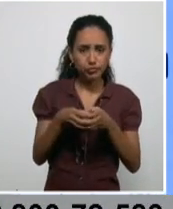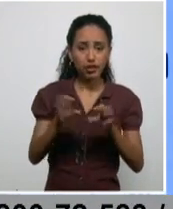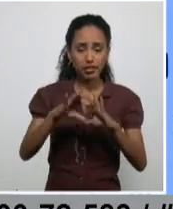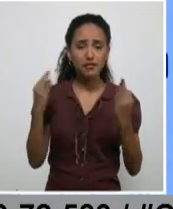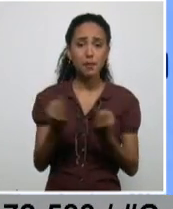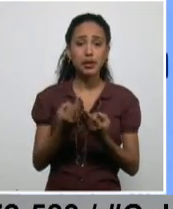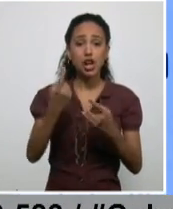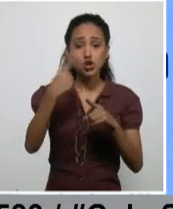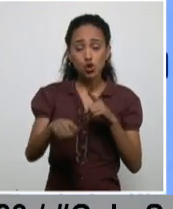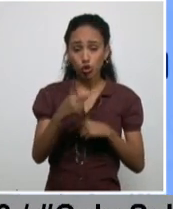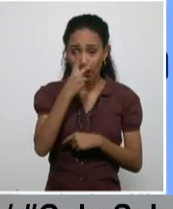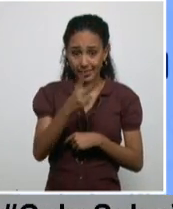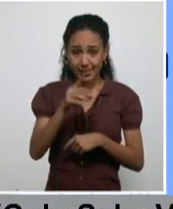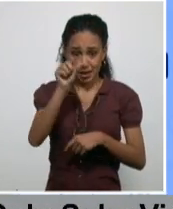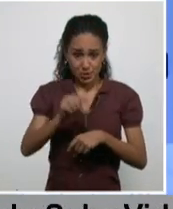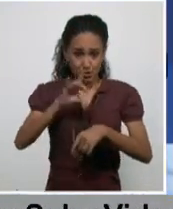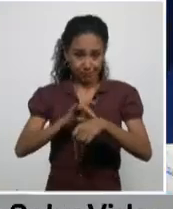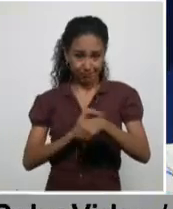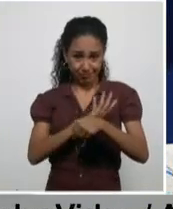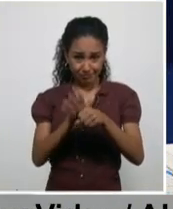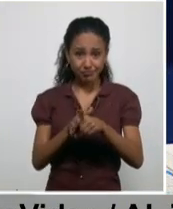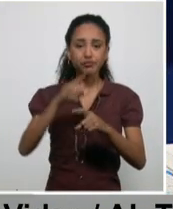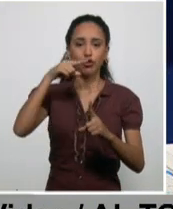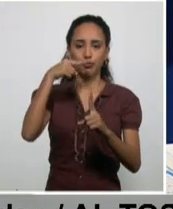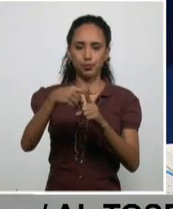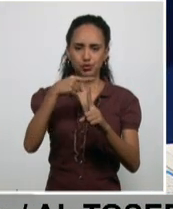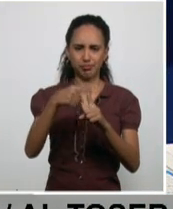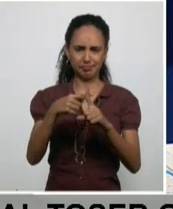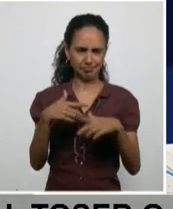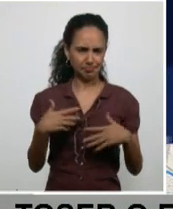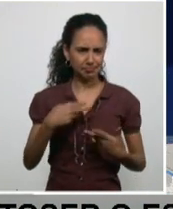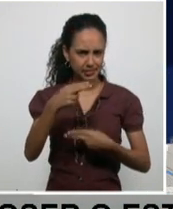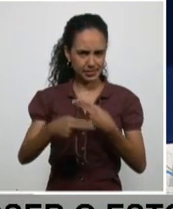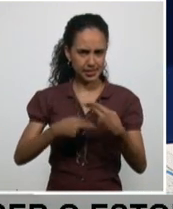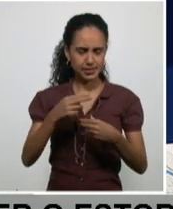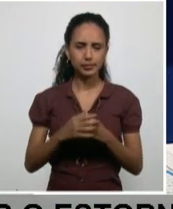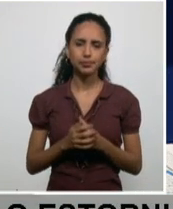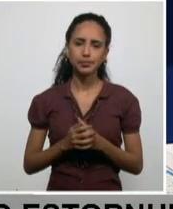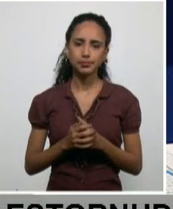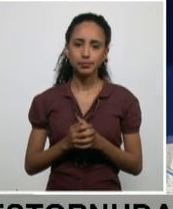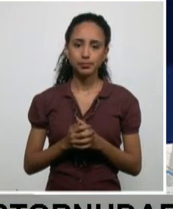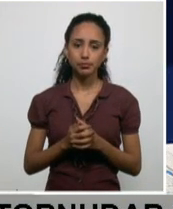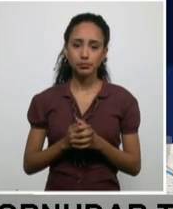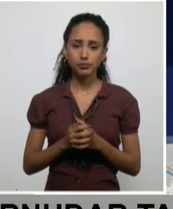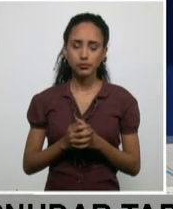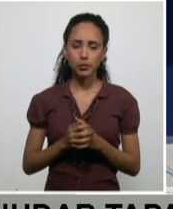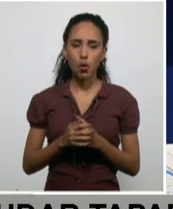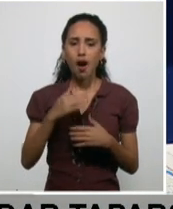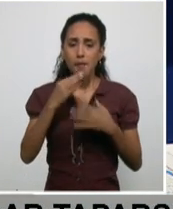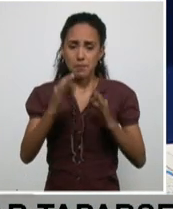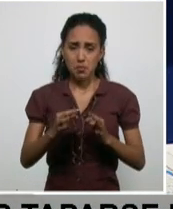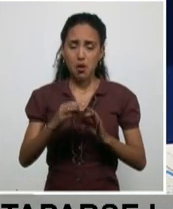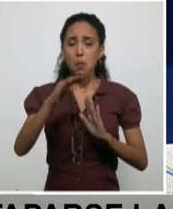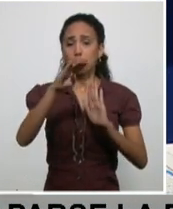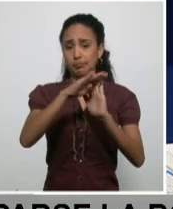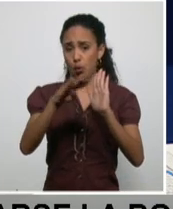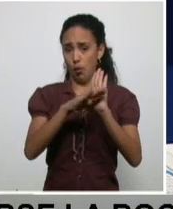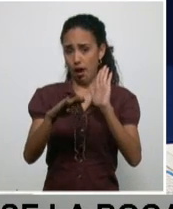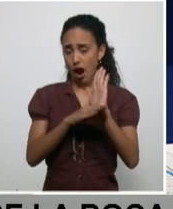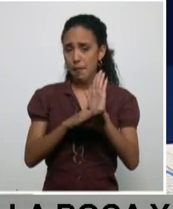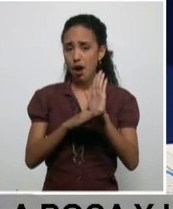casos confirmados? Bueno, miren, hay un protocolo de bioseguridad que